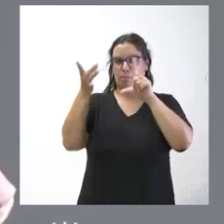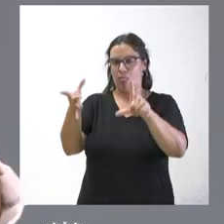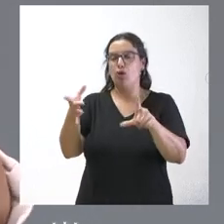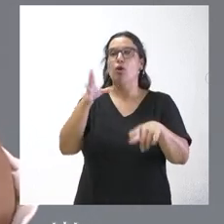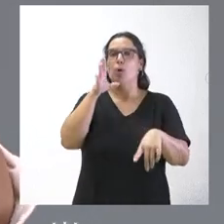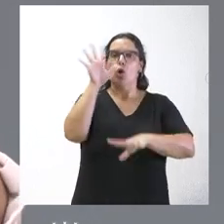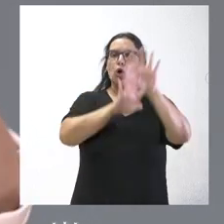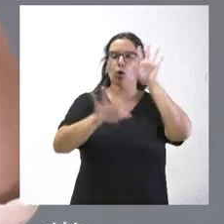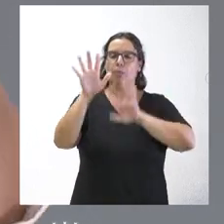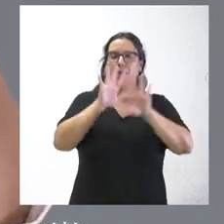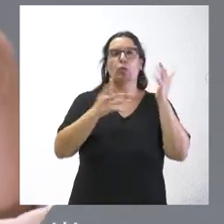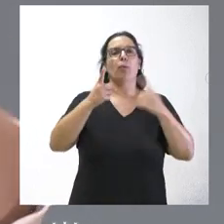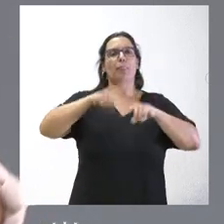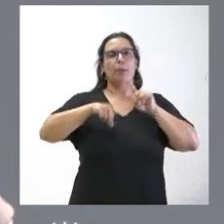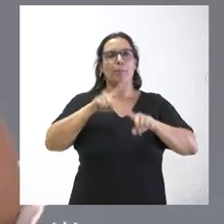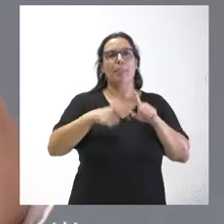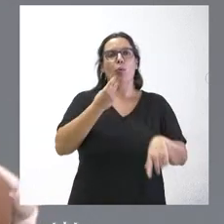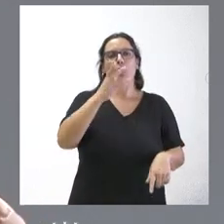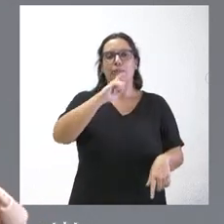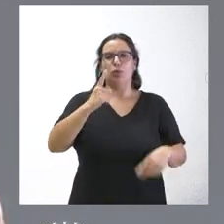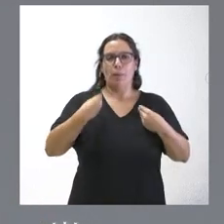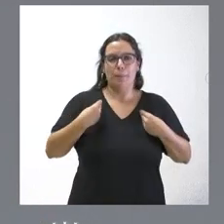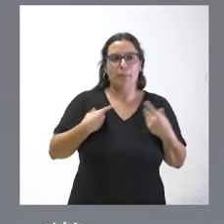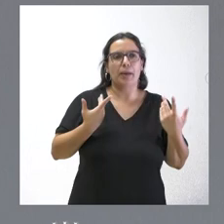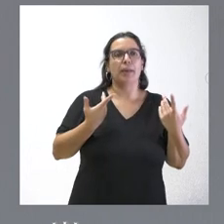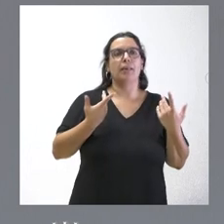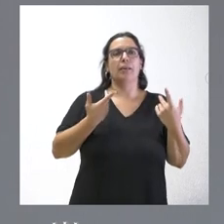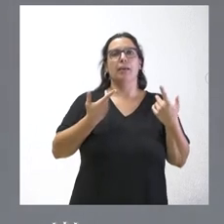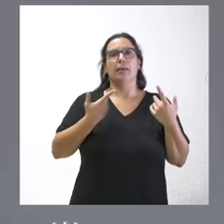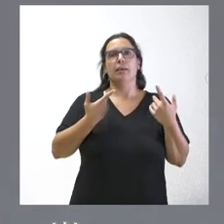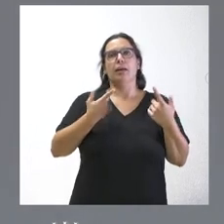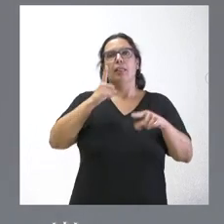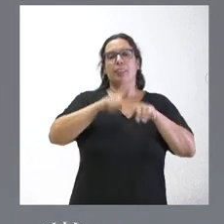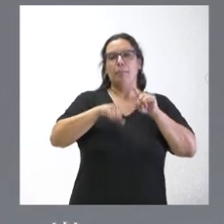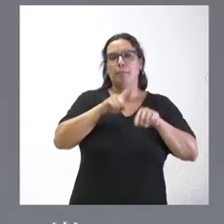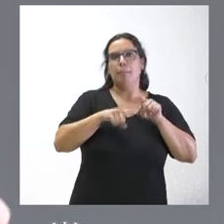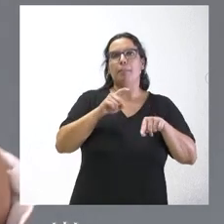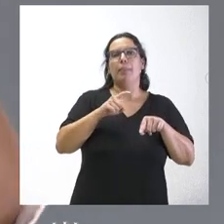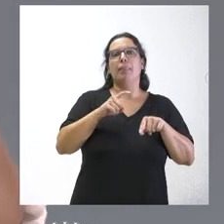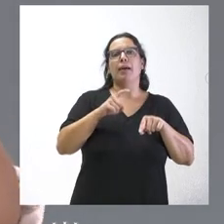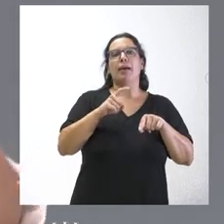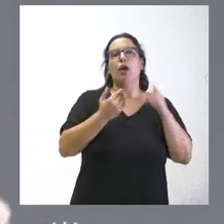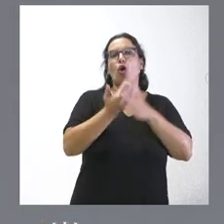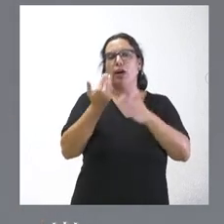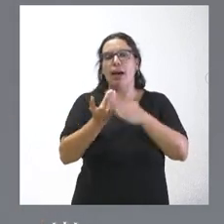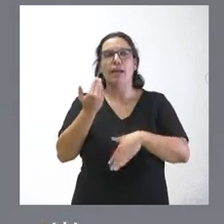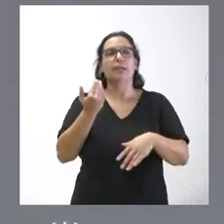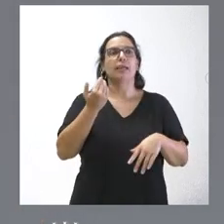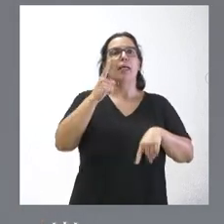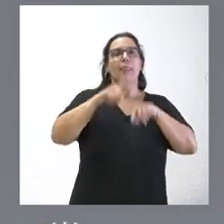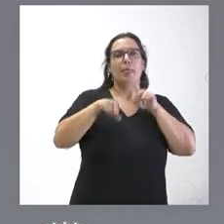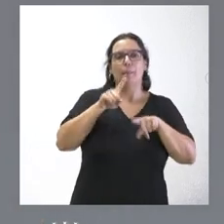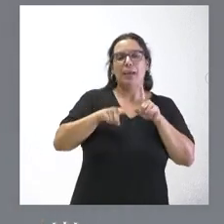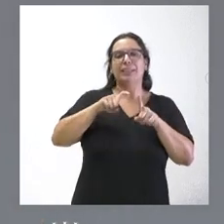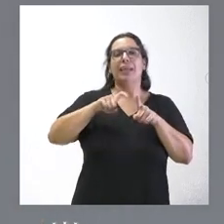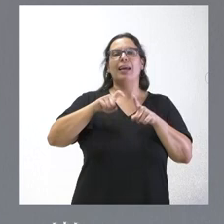complejo es en función del número de residentes que tiene que tiene cada centro el número de jornadas en función del tipo de